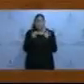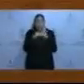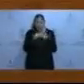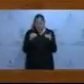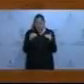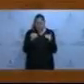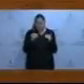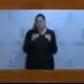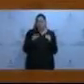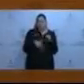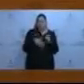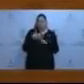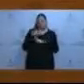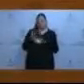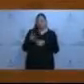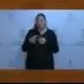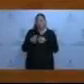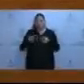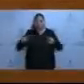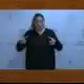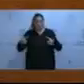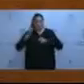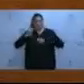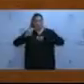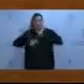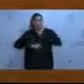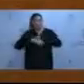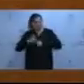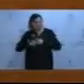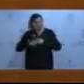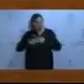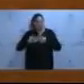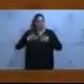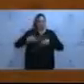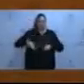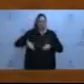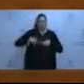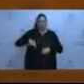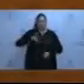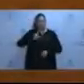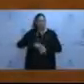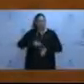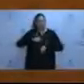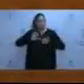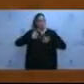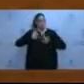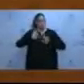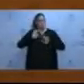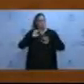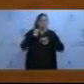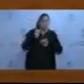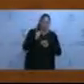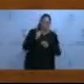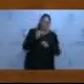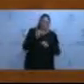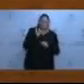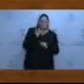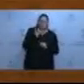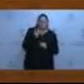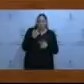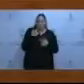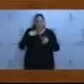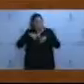por ejemplo, a renovar sus recetas, no parece lógico que se requiera un tiempo mínimo de análisis detallado hablando